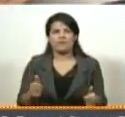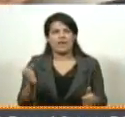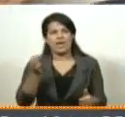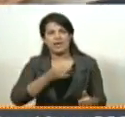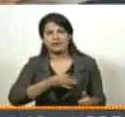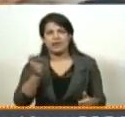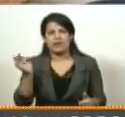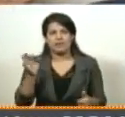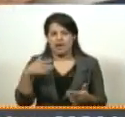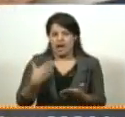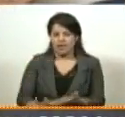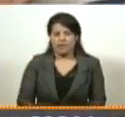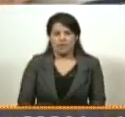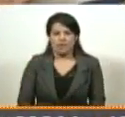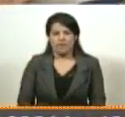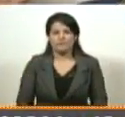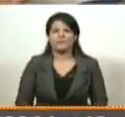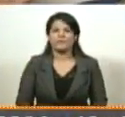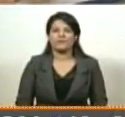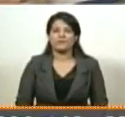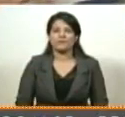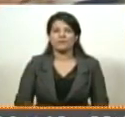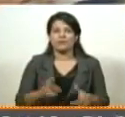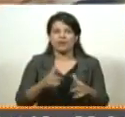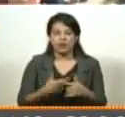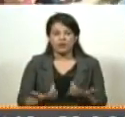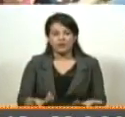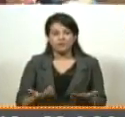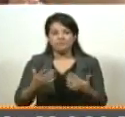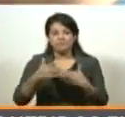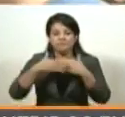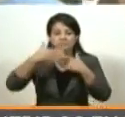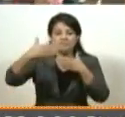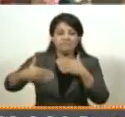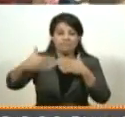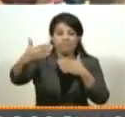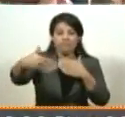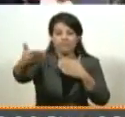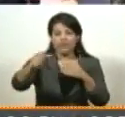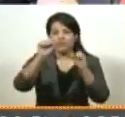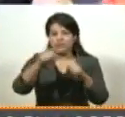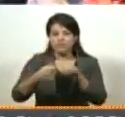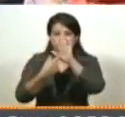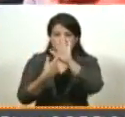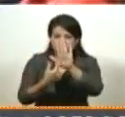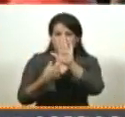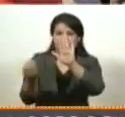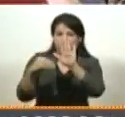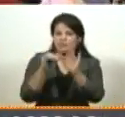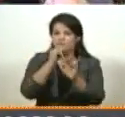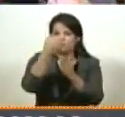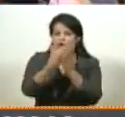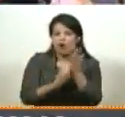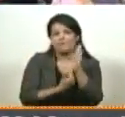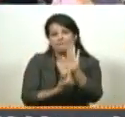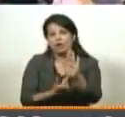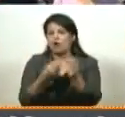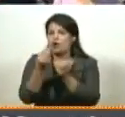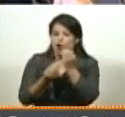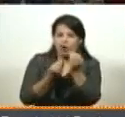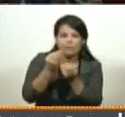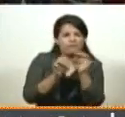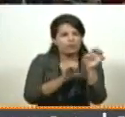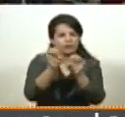excelentemente hasta el momento. Así que en los días siguientes vamos a estar haciendo, sacando el informe de evaluación